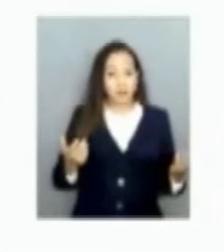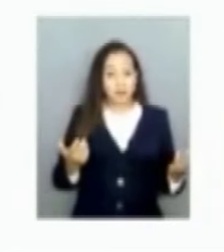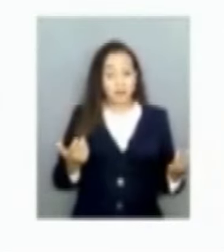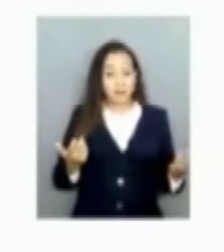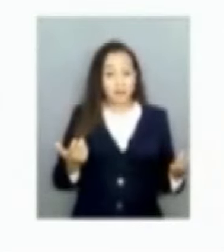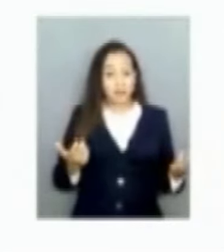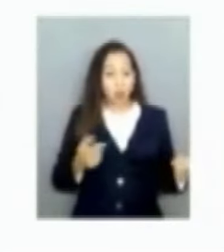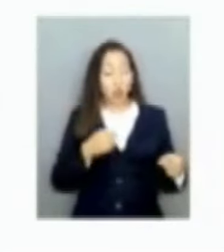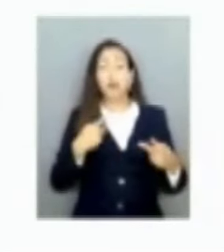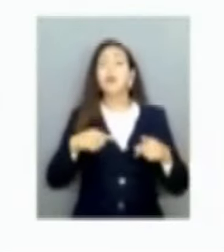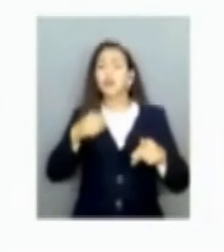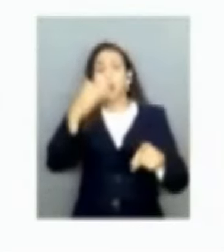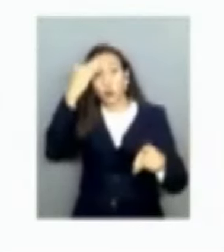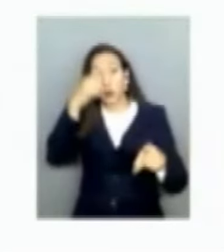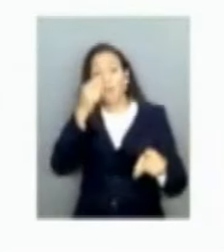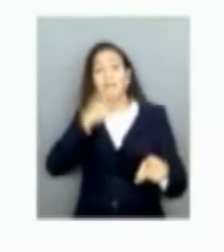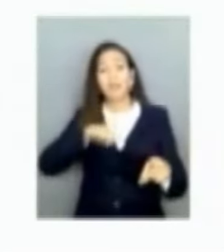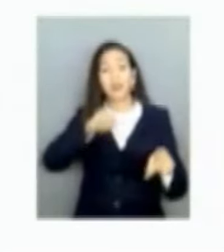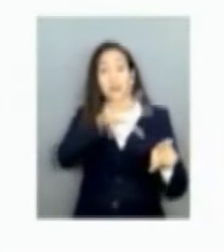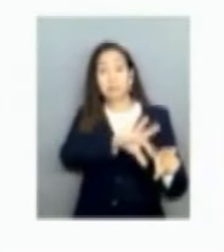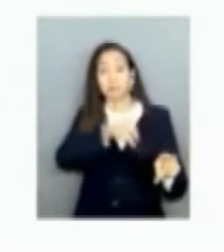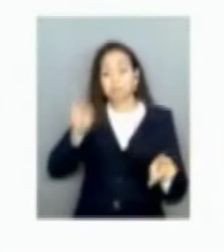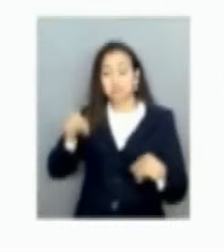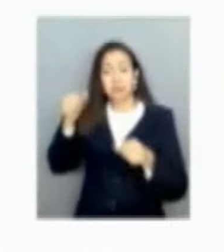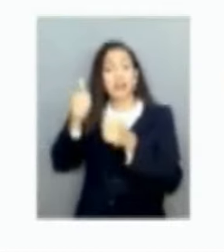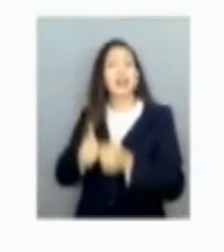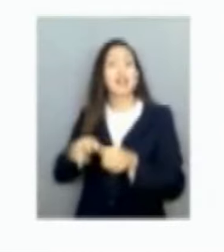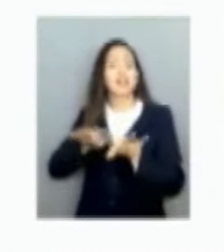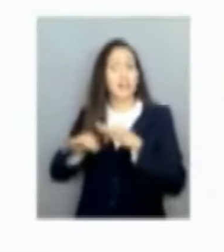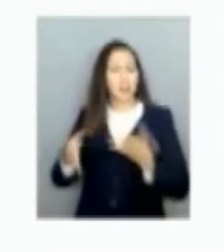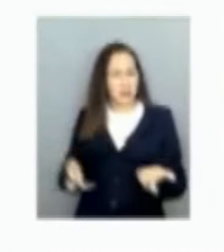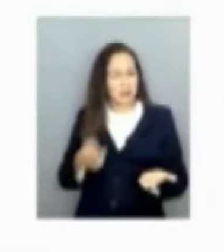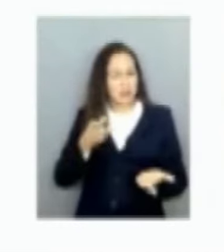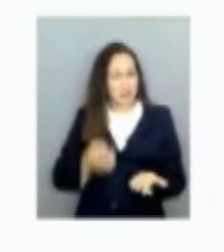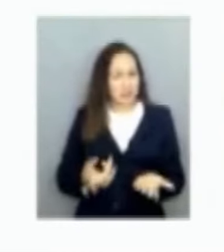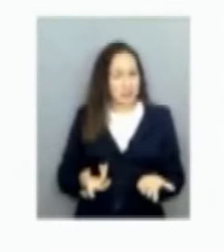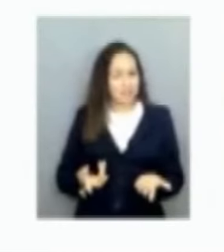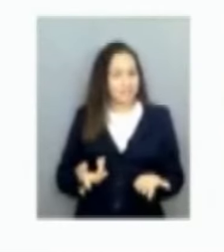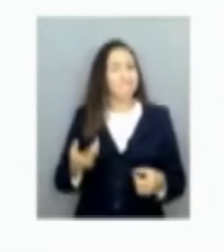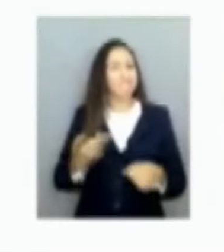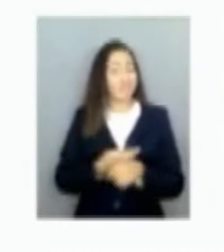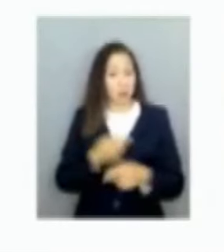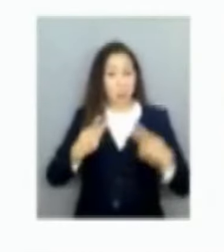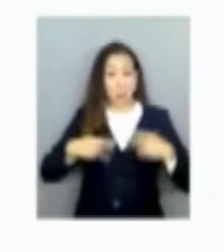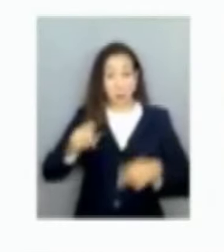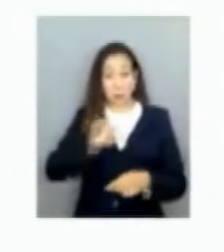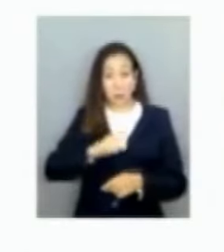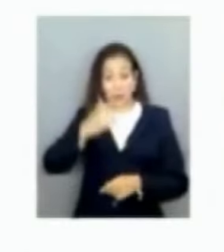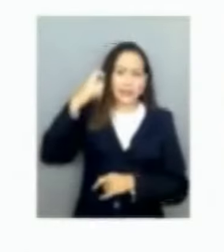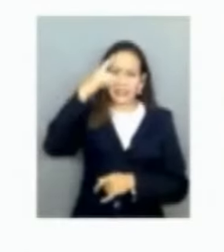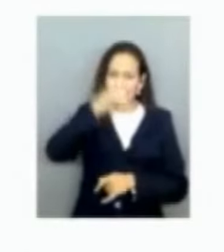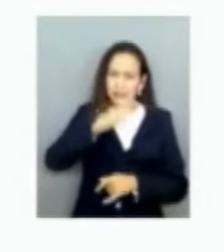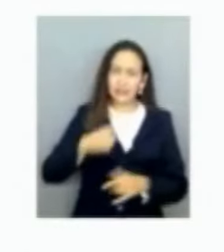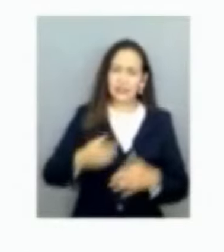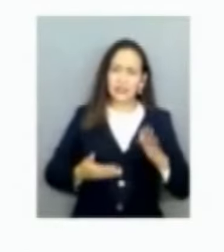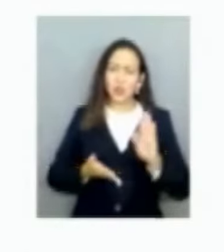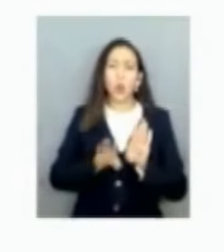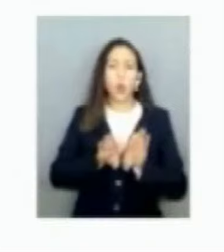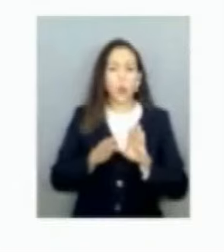plural y a que nos abran la puerta para que podamos compartirles los hallazgos de este encuentro